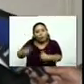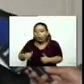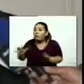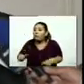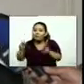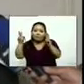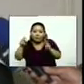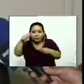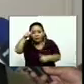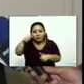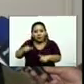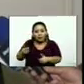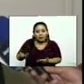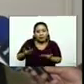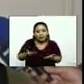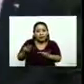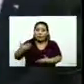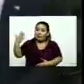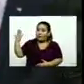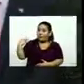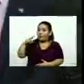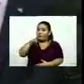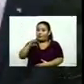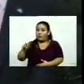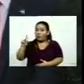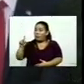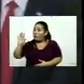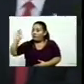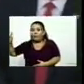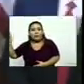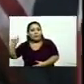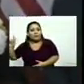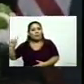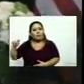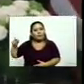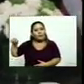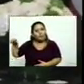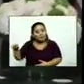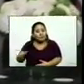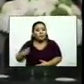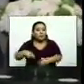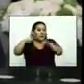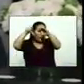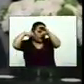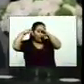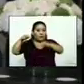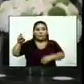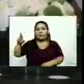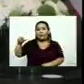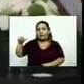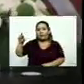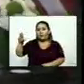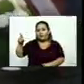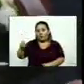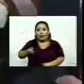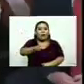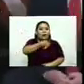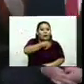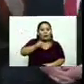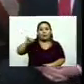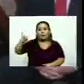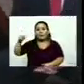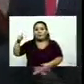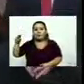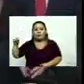que beneficie a quienes desde 2001 se encuentran bajo esa iniciativa. Con imágenes de Ricardo Tobar, Inmar Batres,